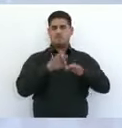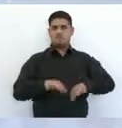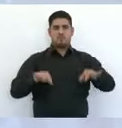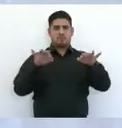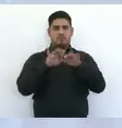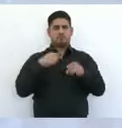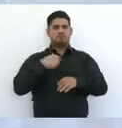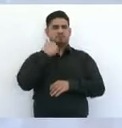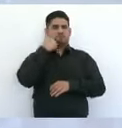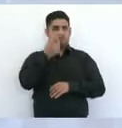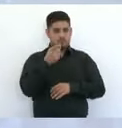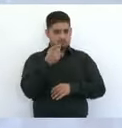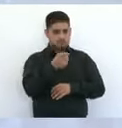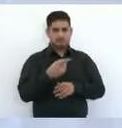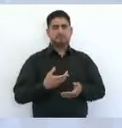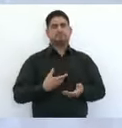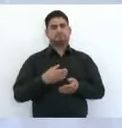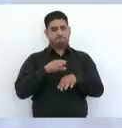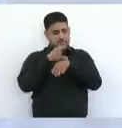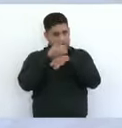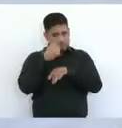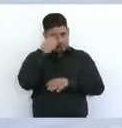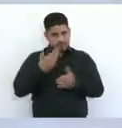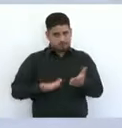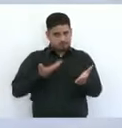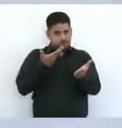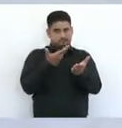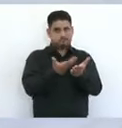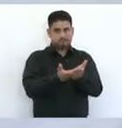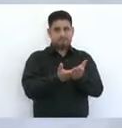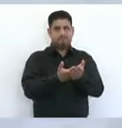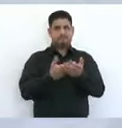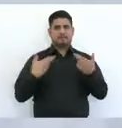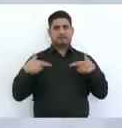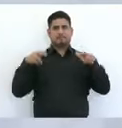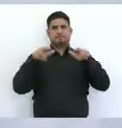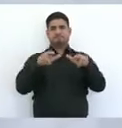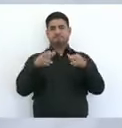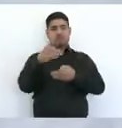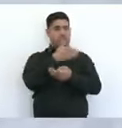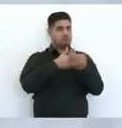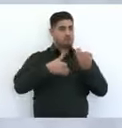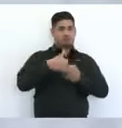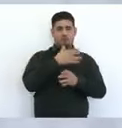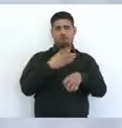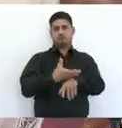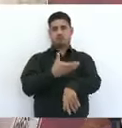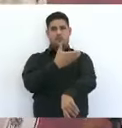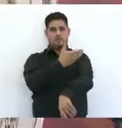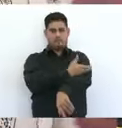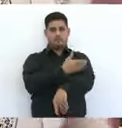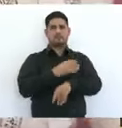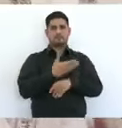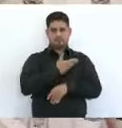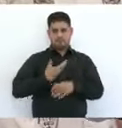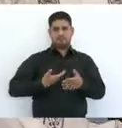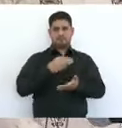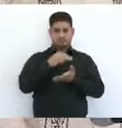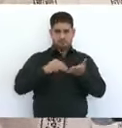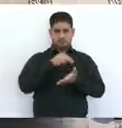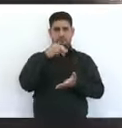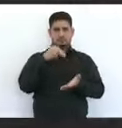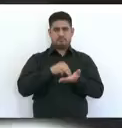quisiera, presidente, que me permitiera entregarle este documento a nombre de las y los compañeros